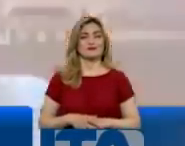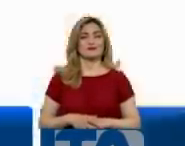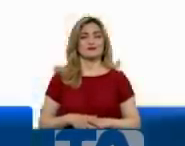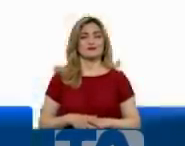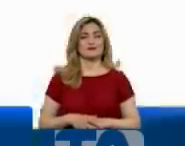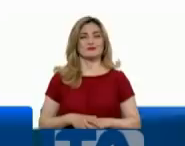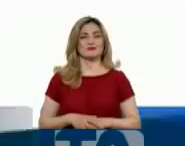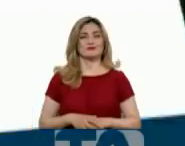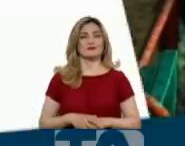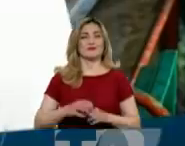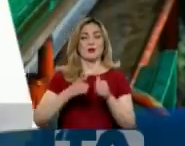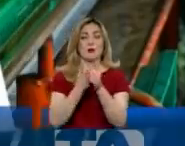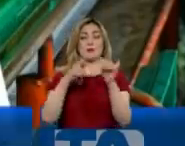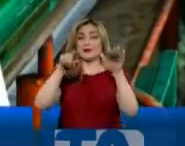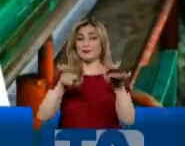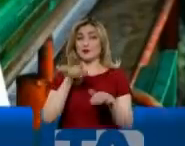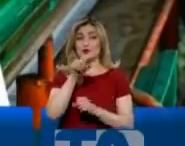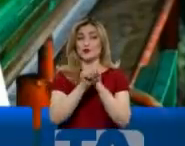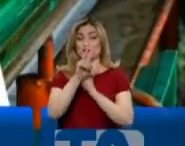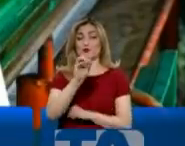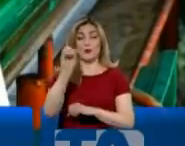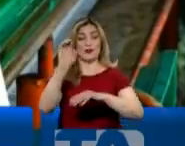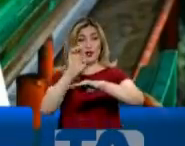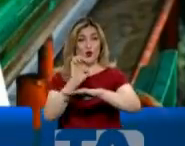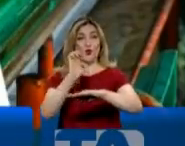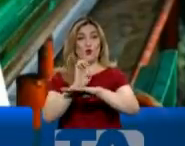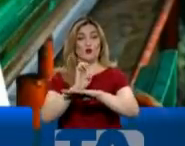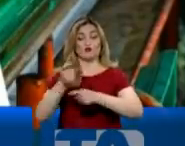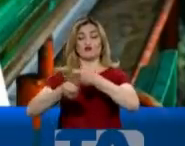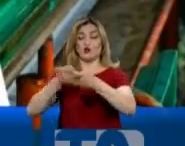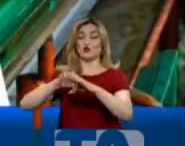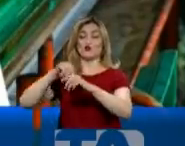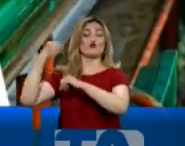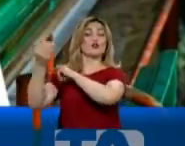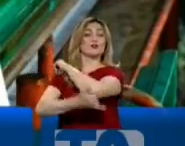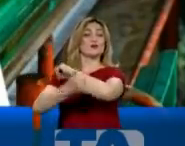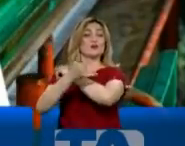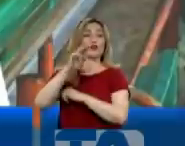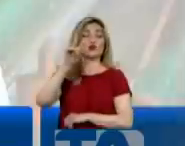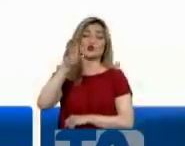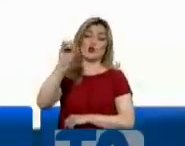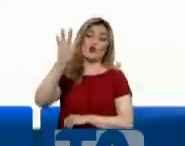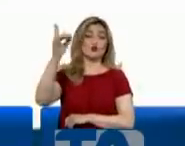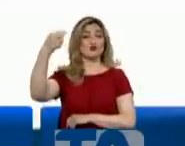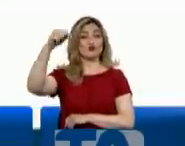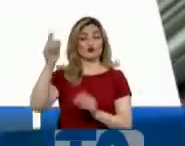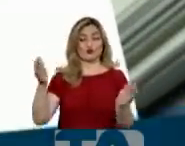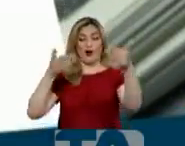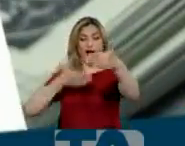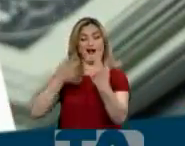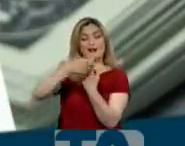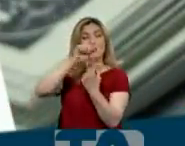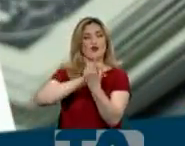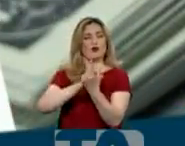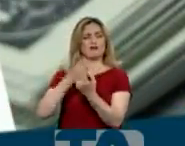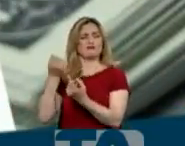sólo durante el primer semestre de este año ecuador exportó 208 millones de cajas de banano lo que significó un ingreso de 2